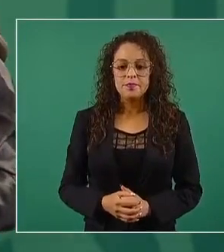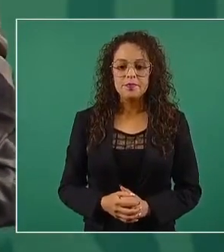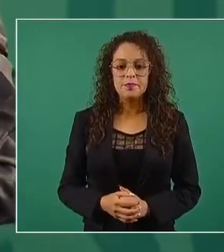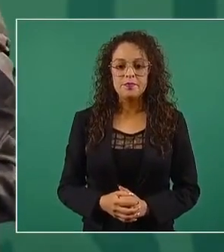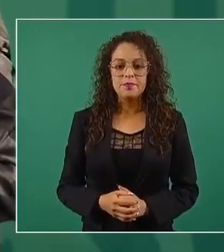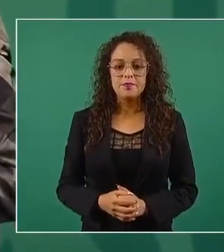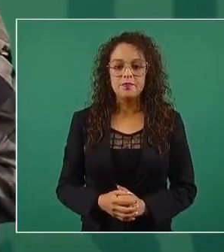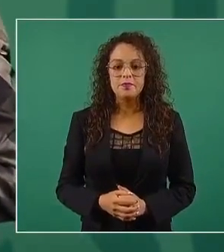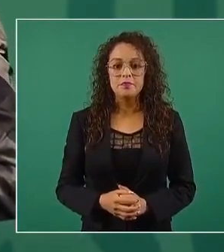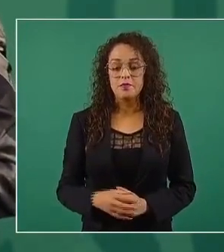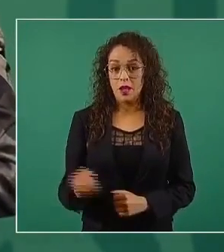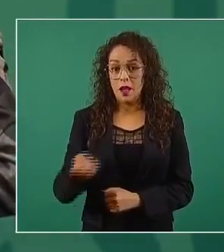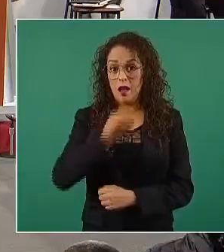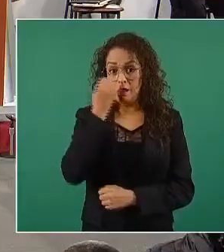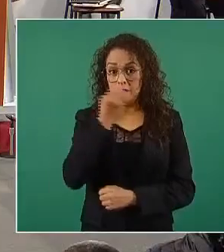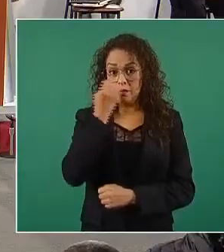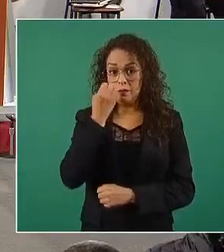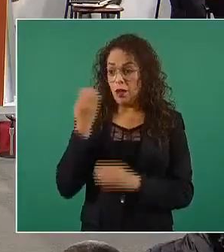se interrumpieron